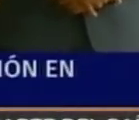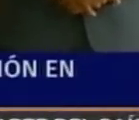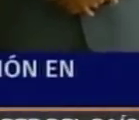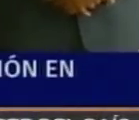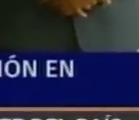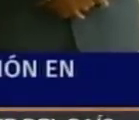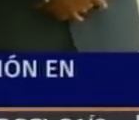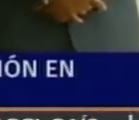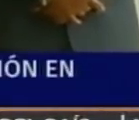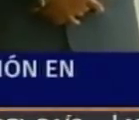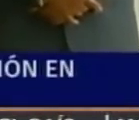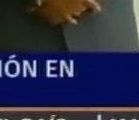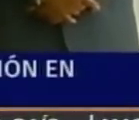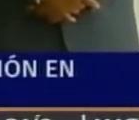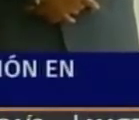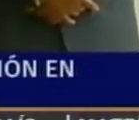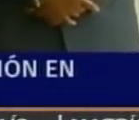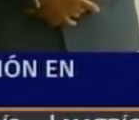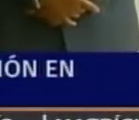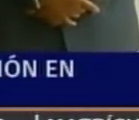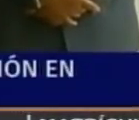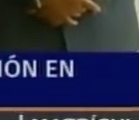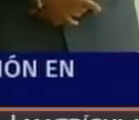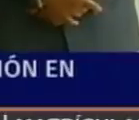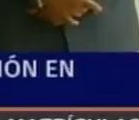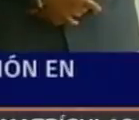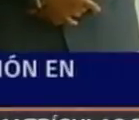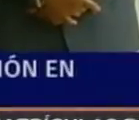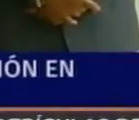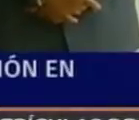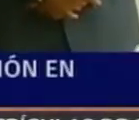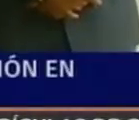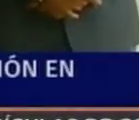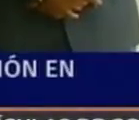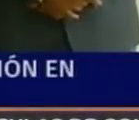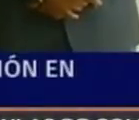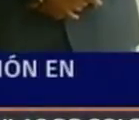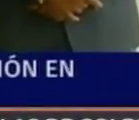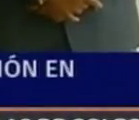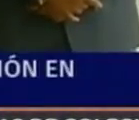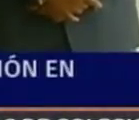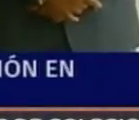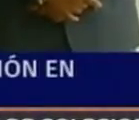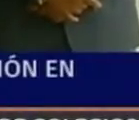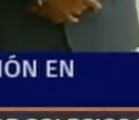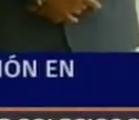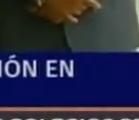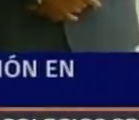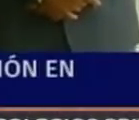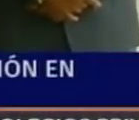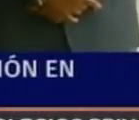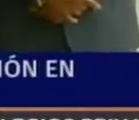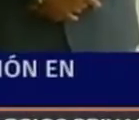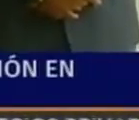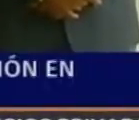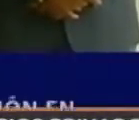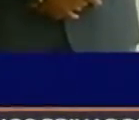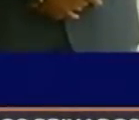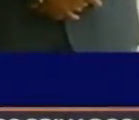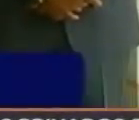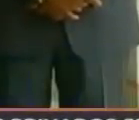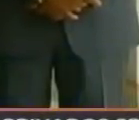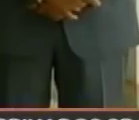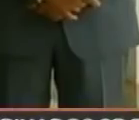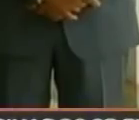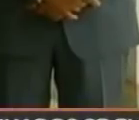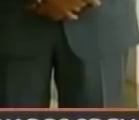y el que viene, pero serán muchos más a futuro, y el Estado venezolano también pondrá los recursos necesarios. Y en